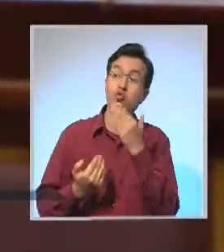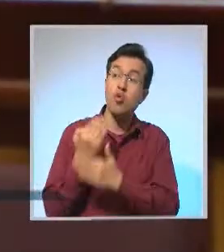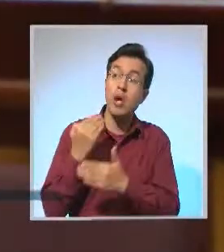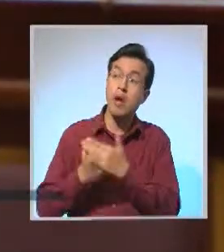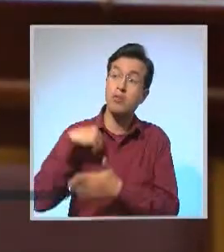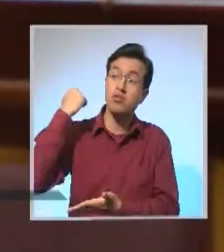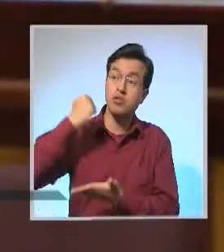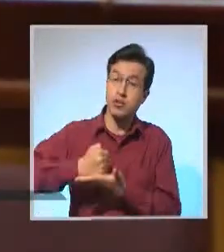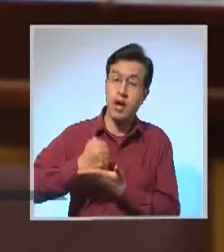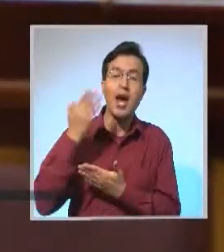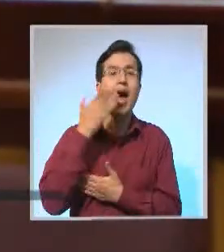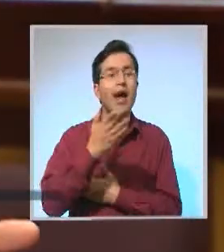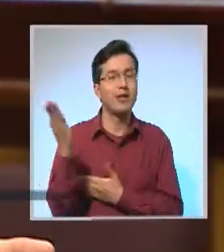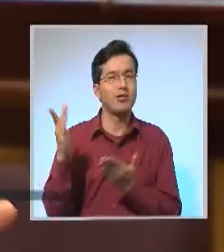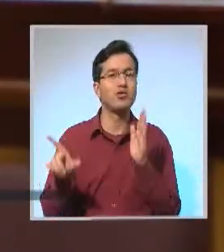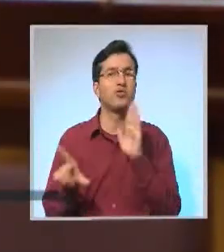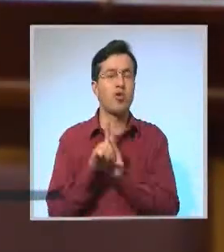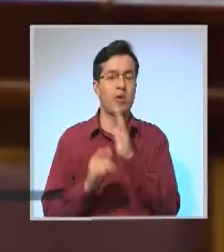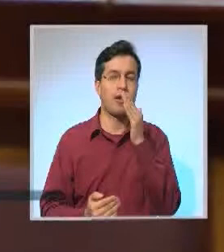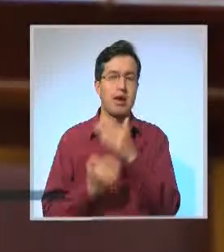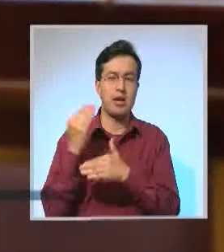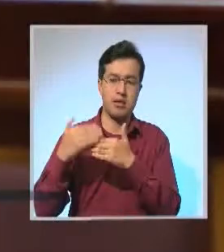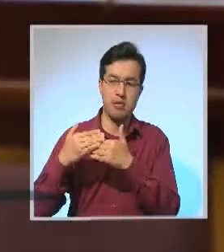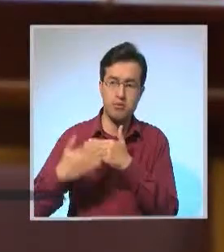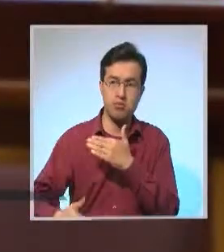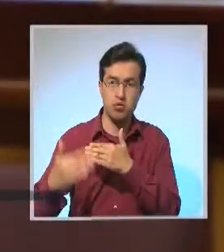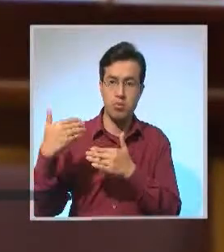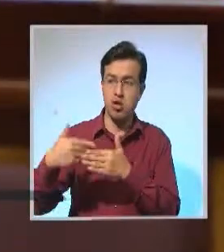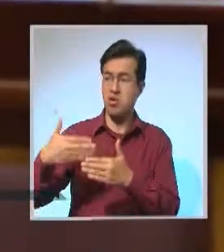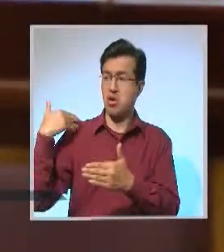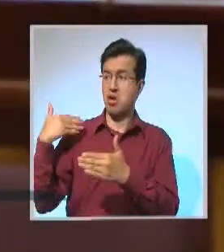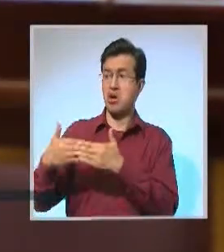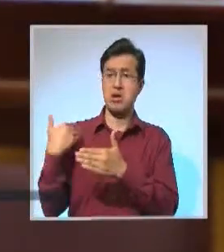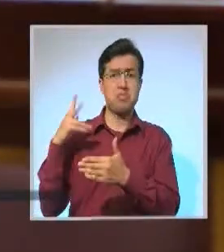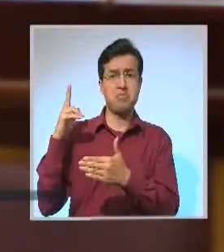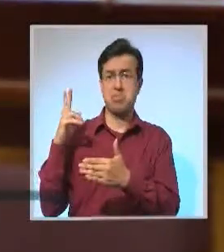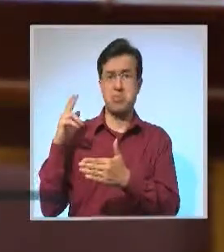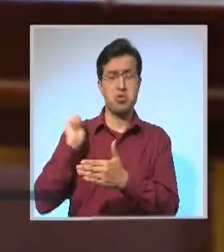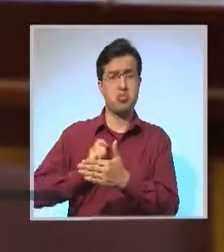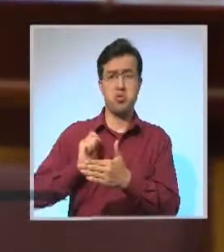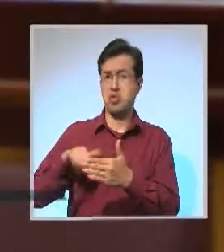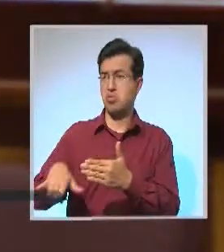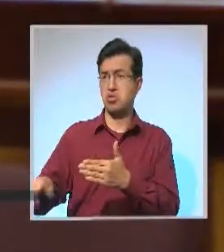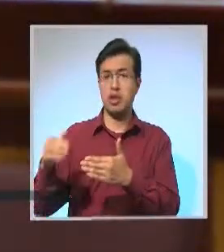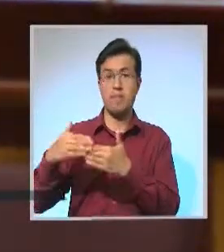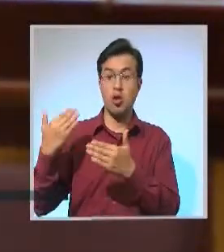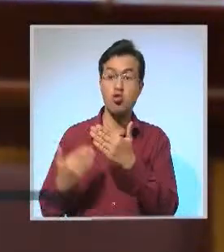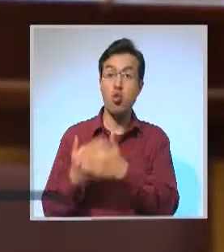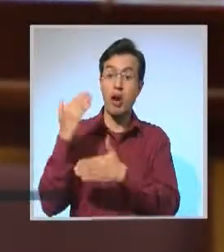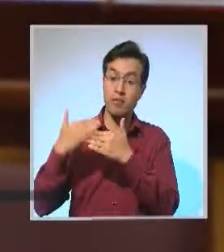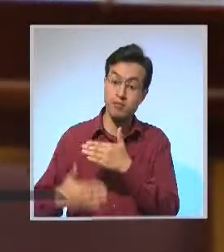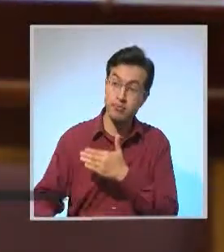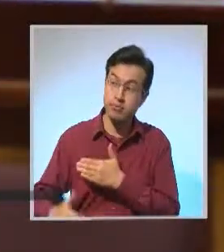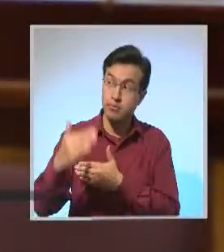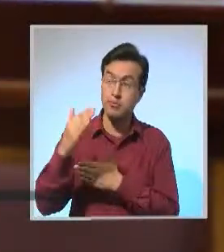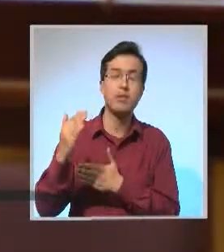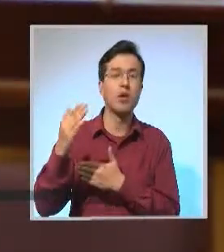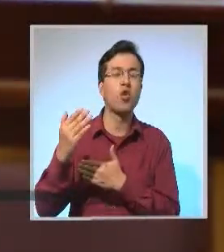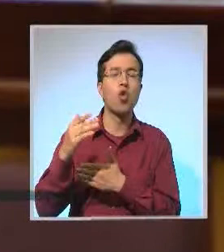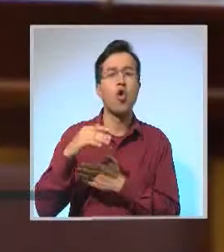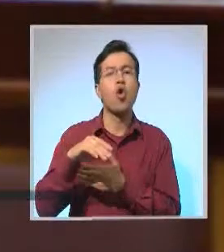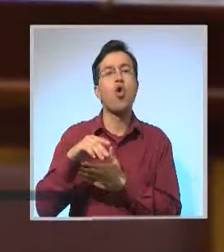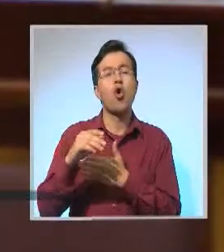actualmente ejercen sus labores en el sector público privado continuarán con las mismas remuneraciones de tal manera que no se afecta